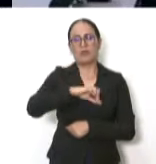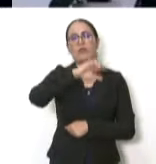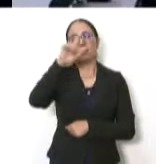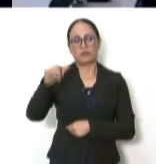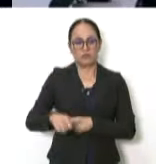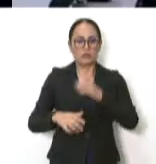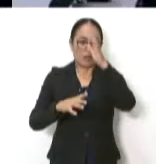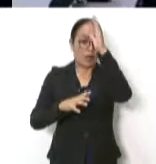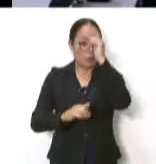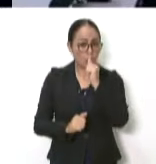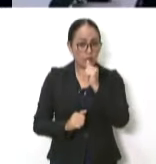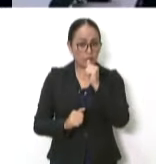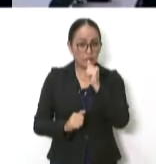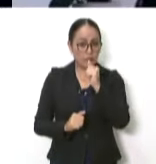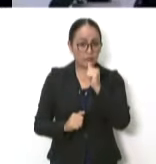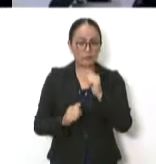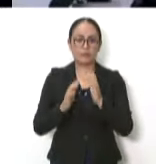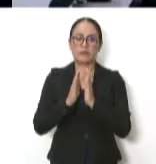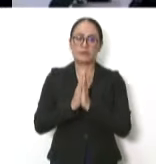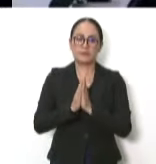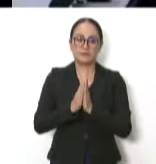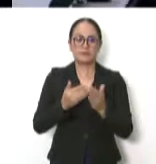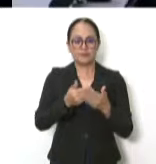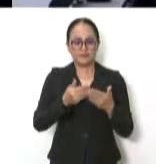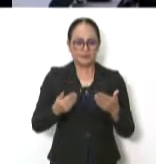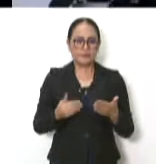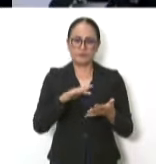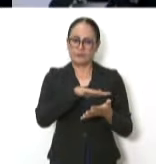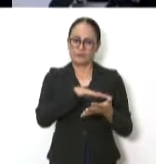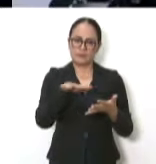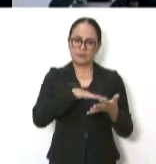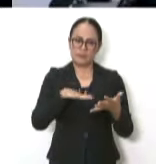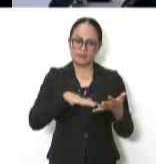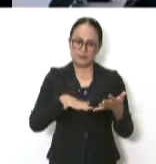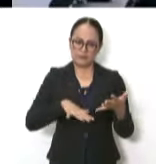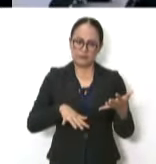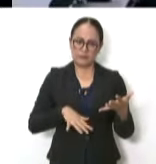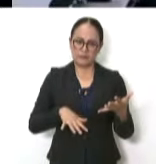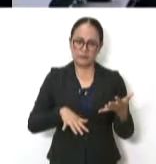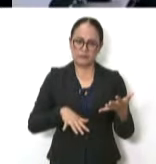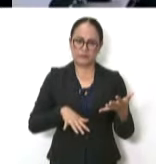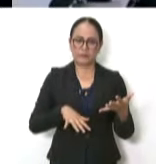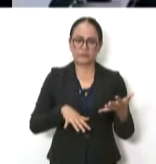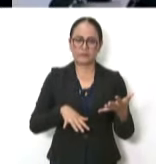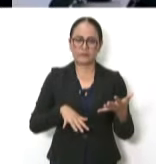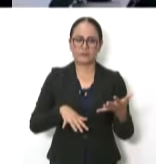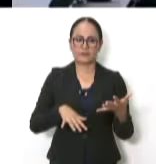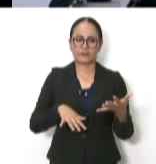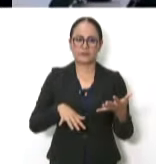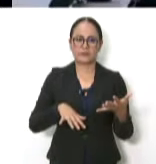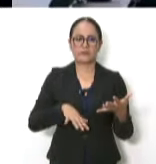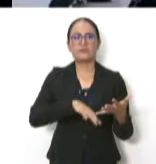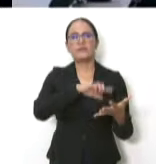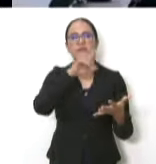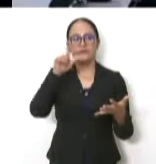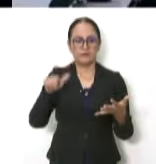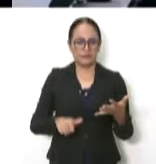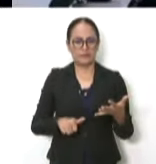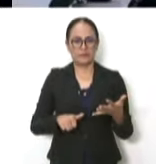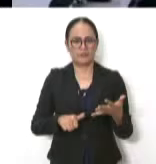correspondiente. Le pido hacer lectura del mismo para, naturalmente, en